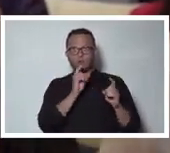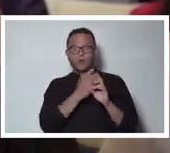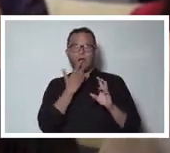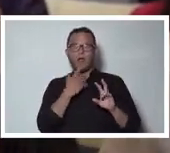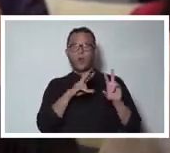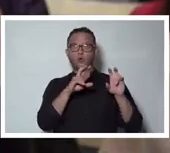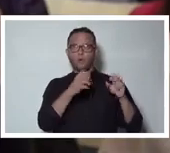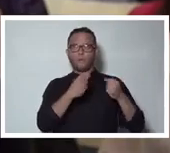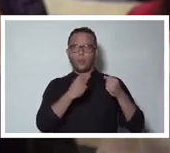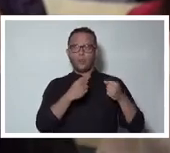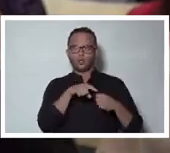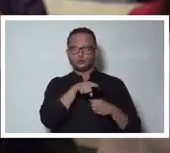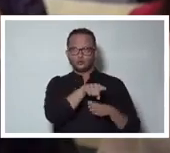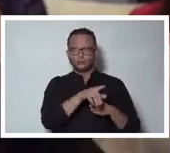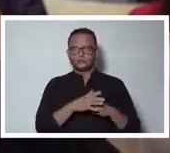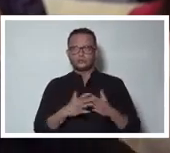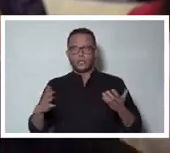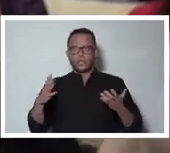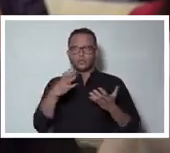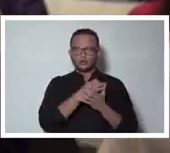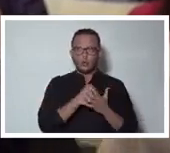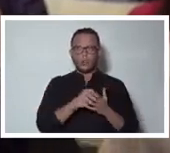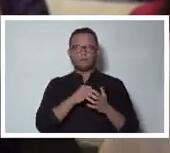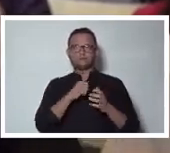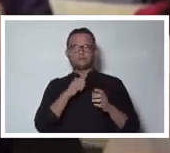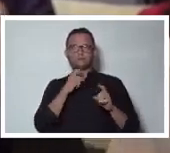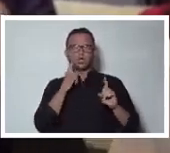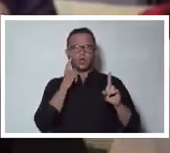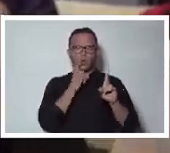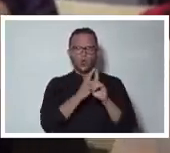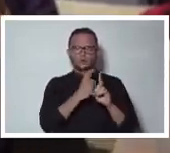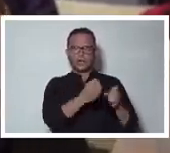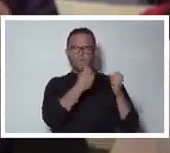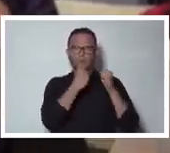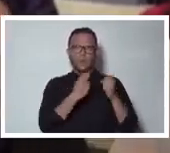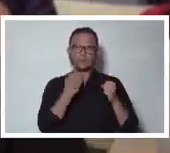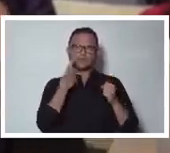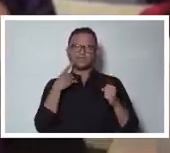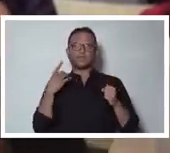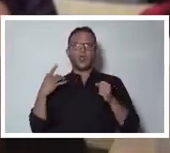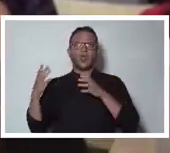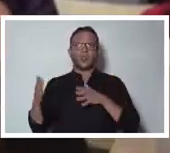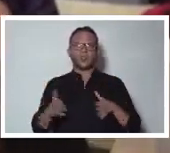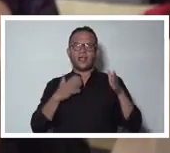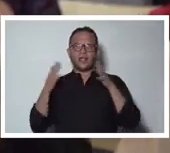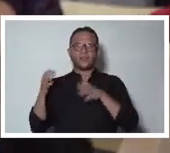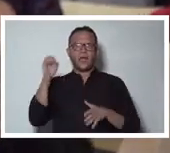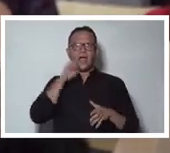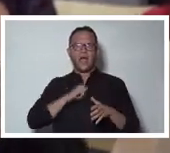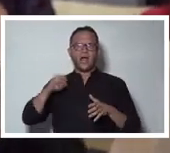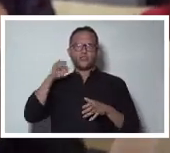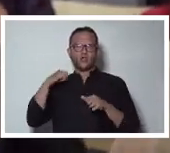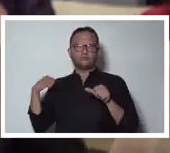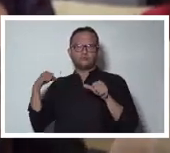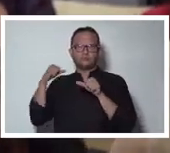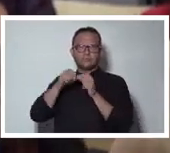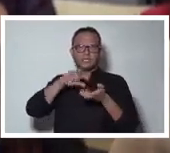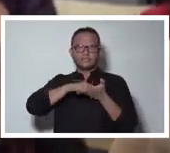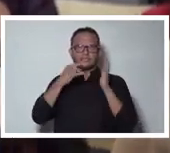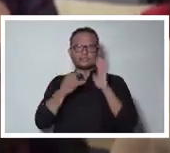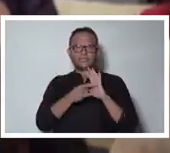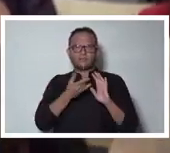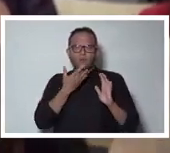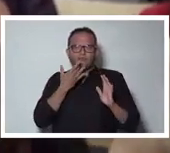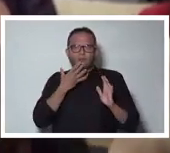muy poderoso que es toda la reacción con tanto poder durante tantas décadas para haber sostenido este este sistema que a nada que lo